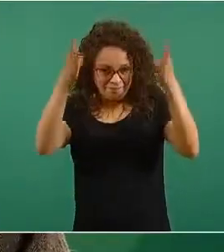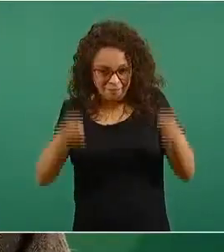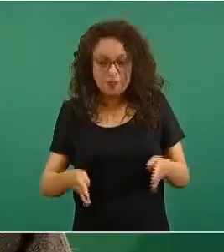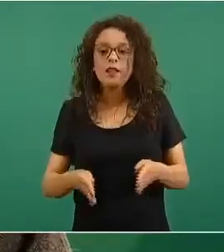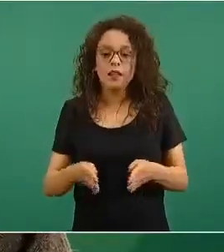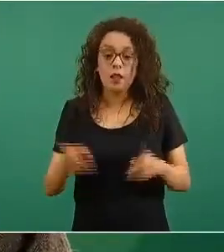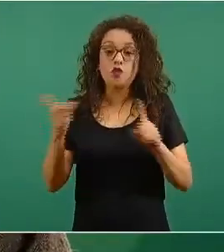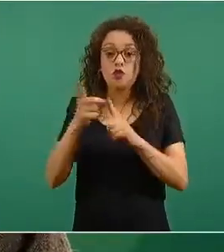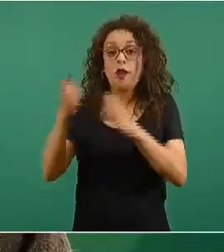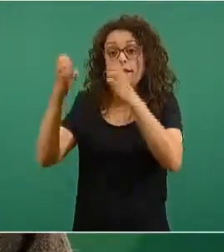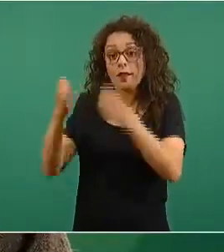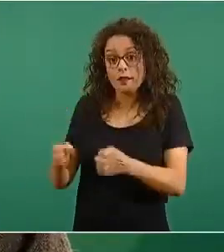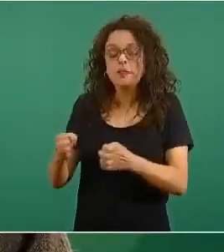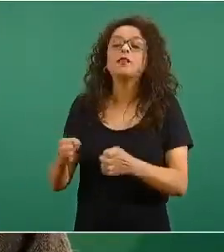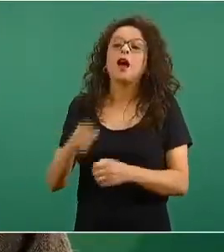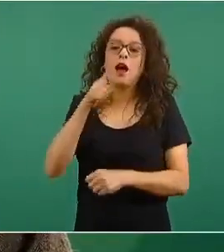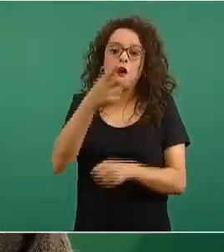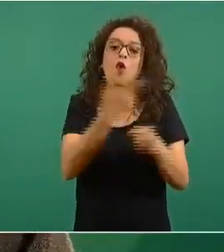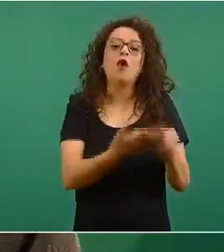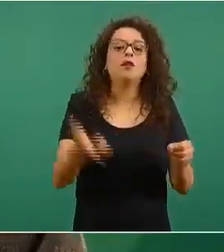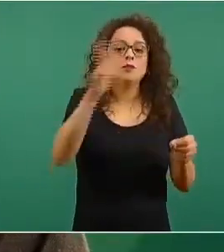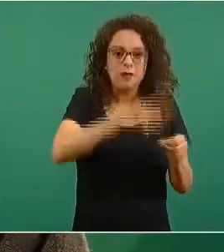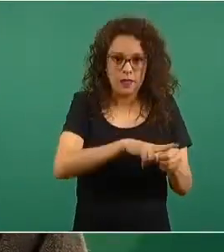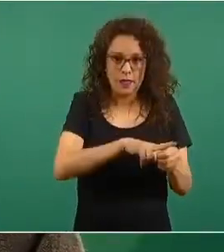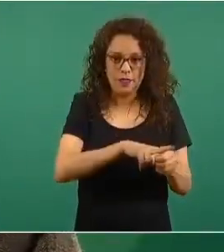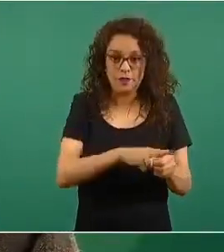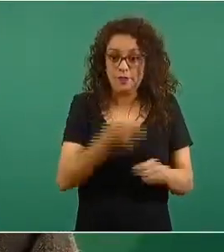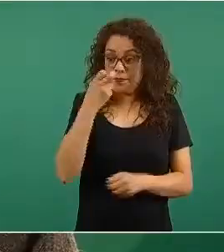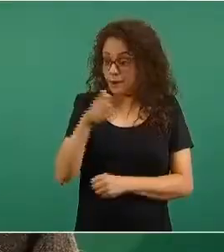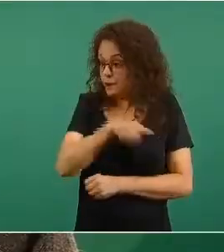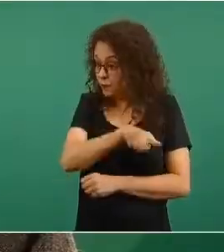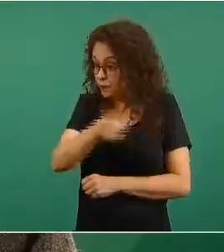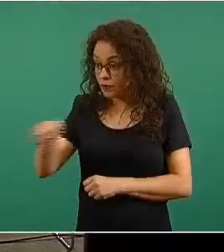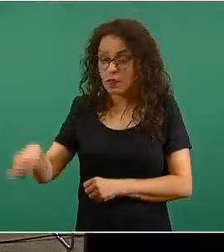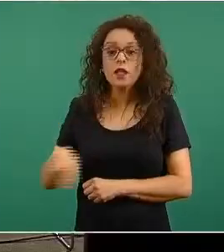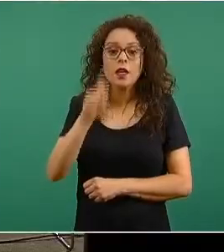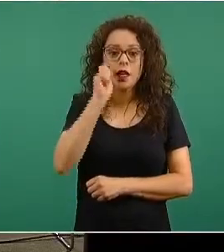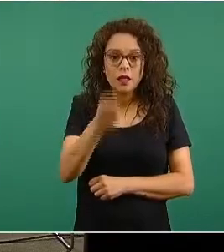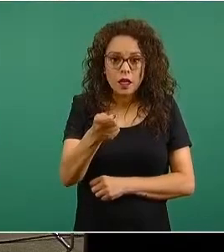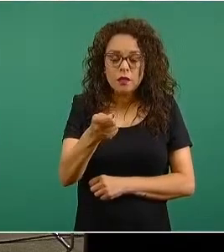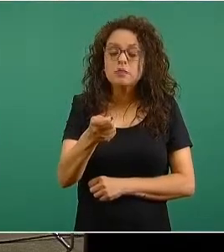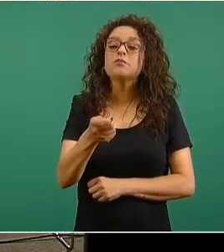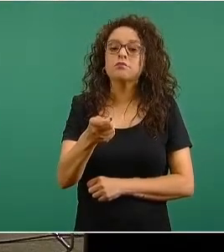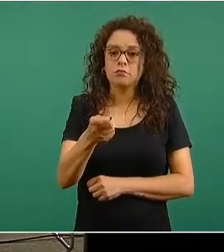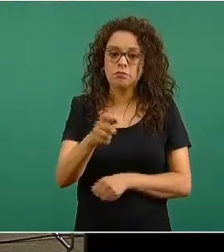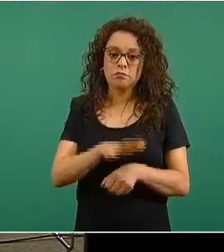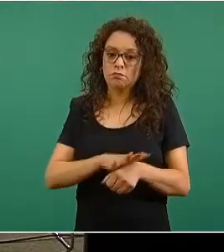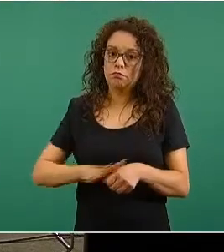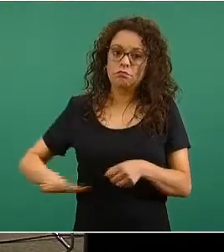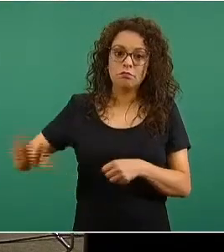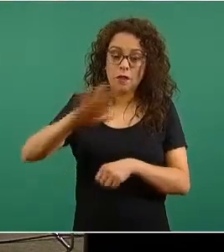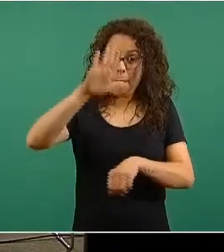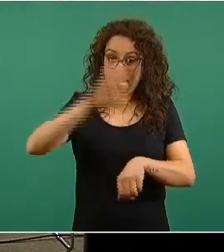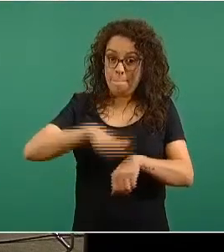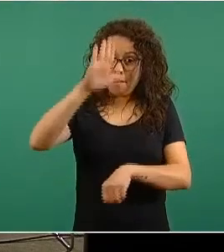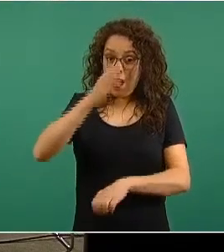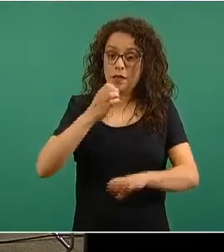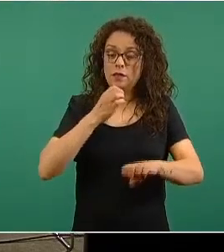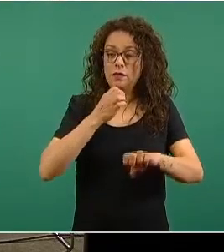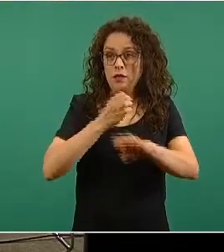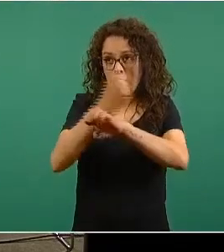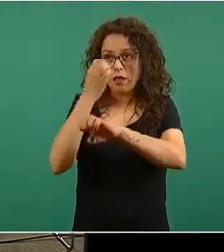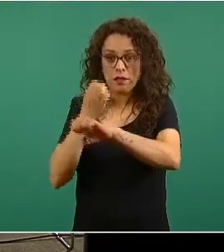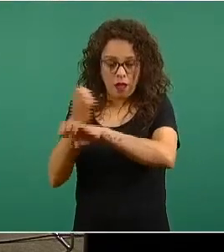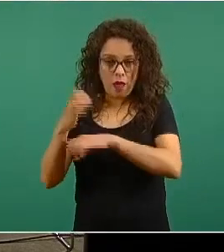Estos recursos son parte de la propiedad pública, mayormente de los estados.